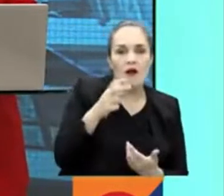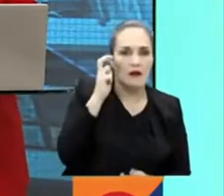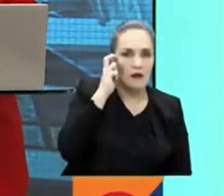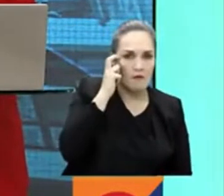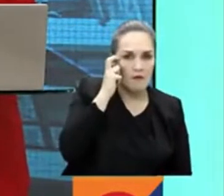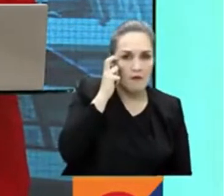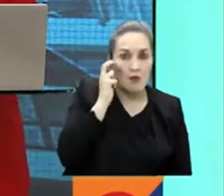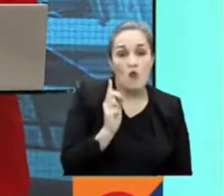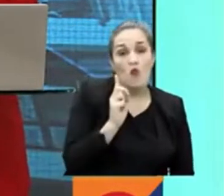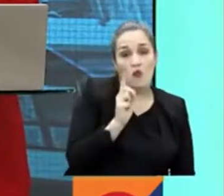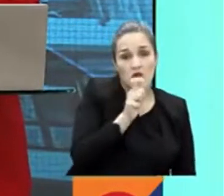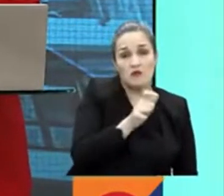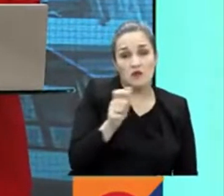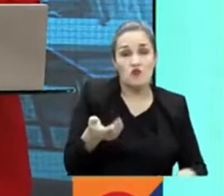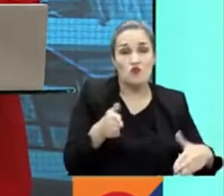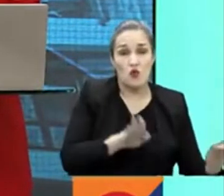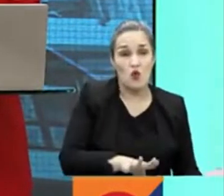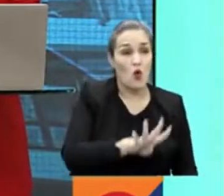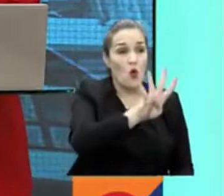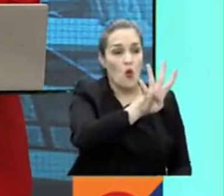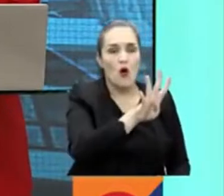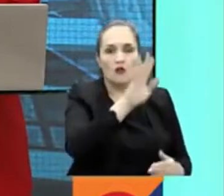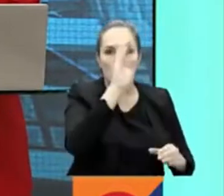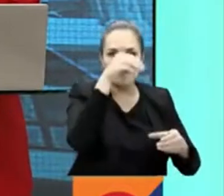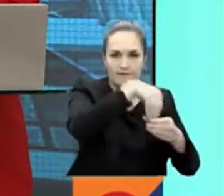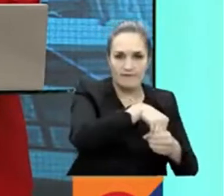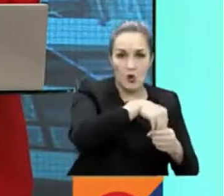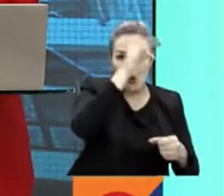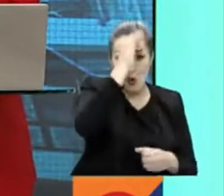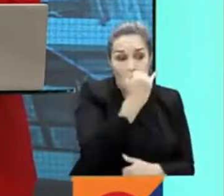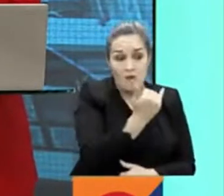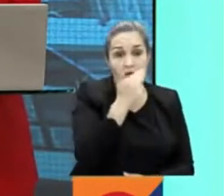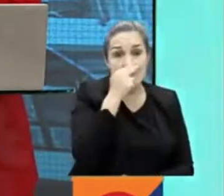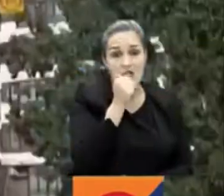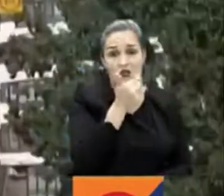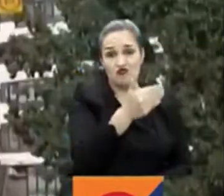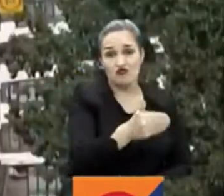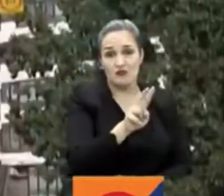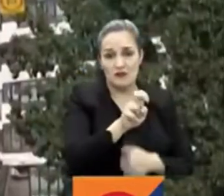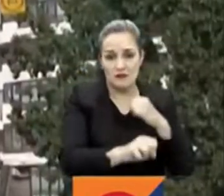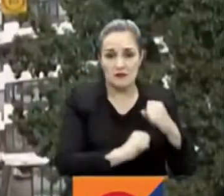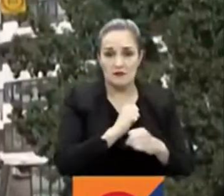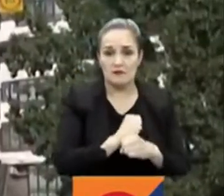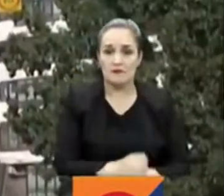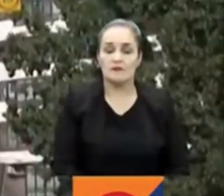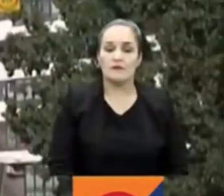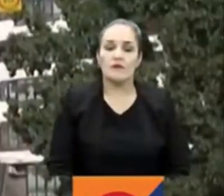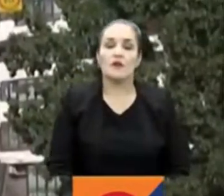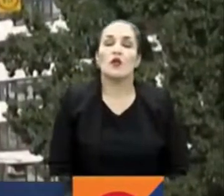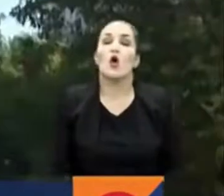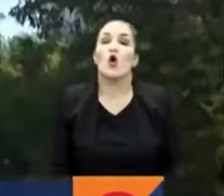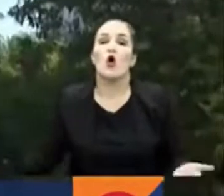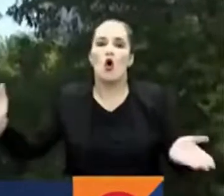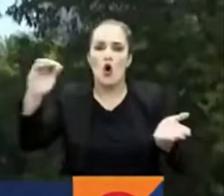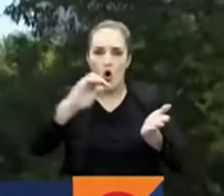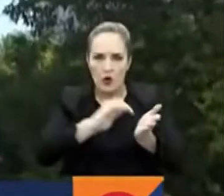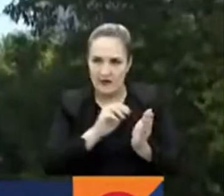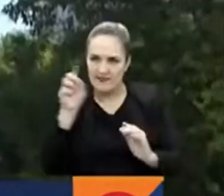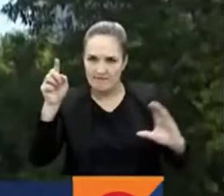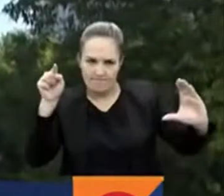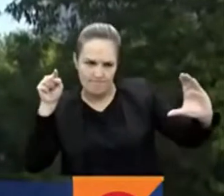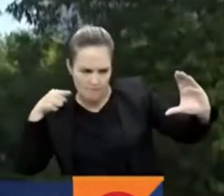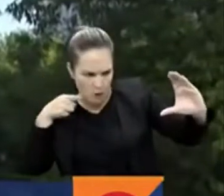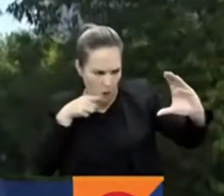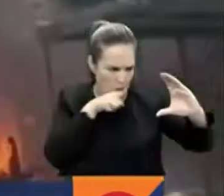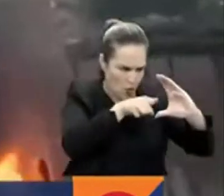fueron hospitalizadas, entre ellas una niña de 7 años. Kiev volvió a ser blanco de los bombardeos de las